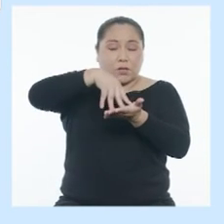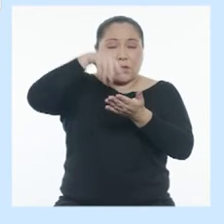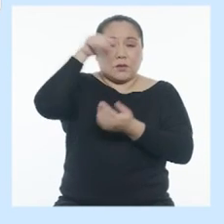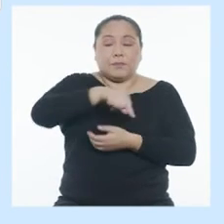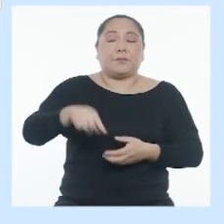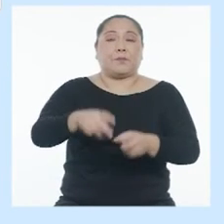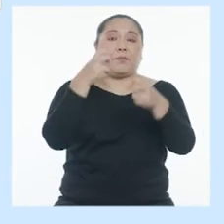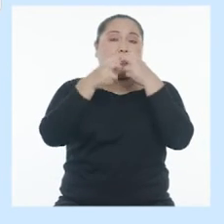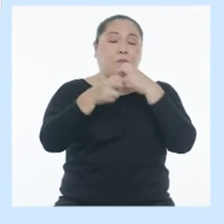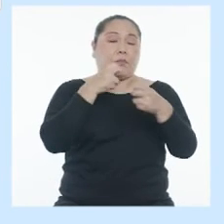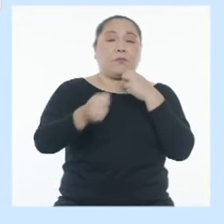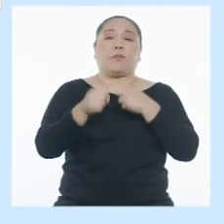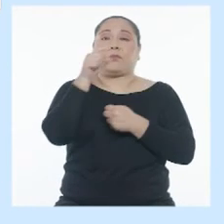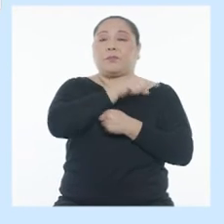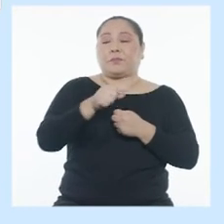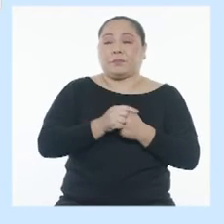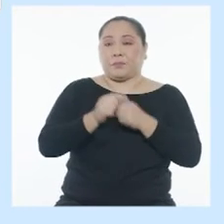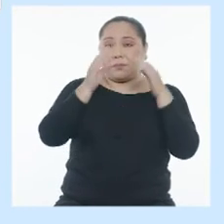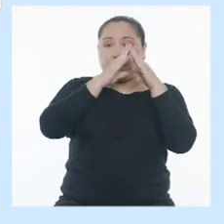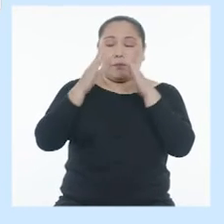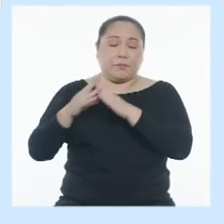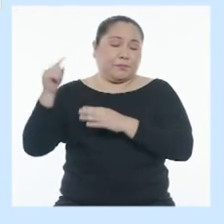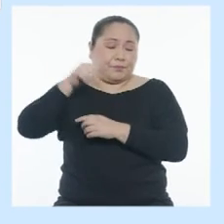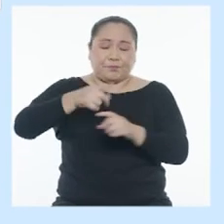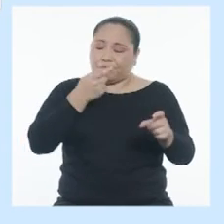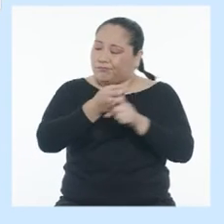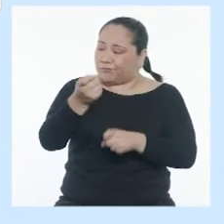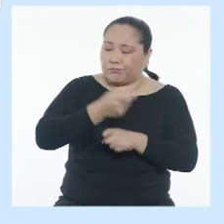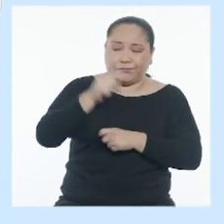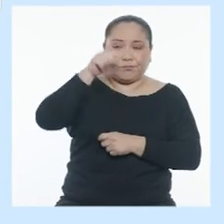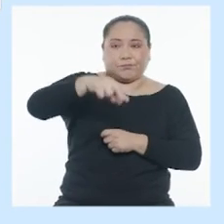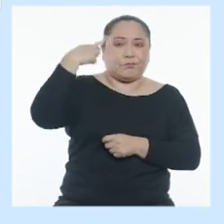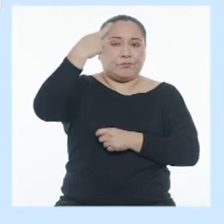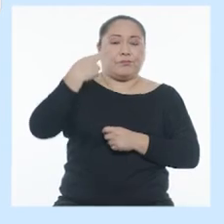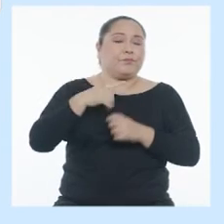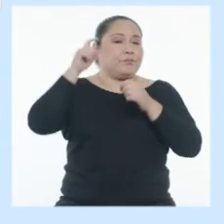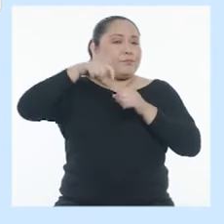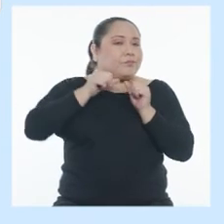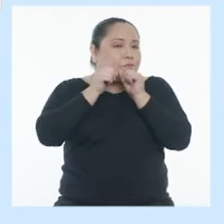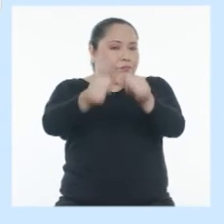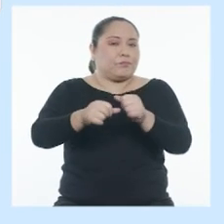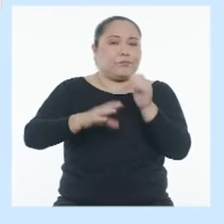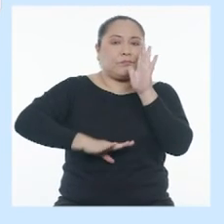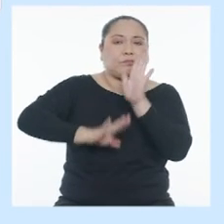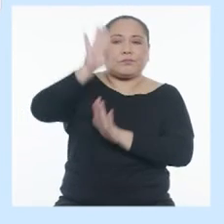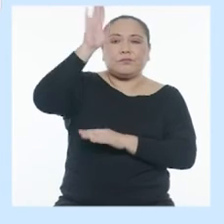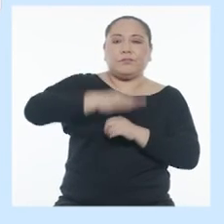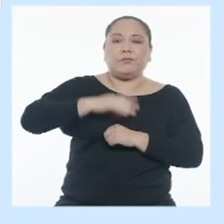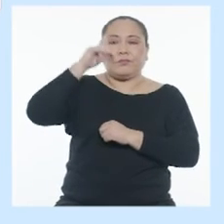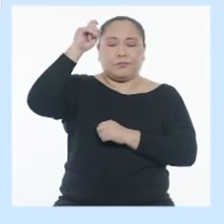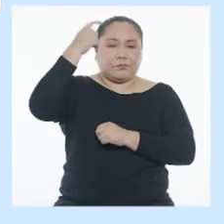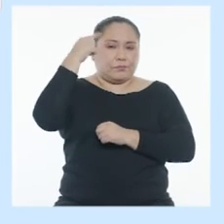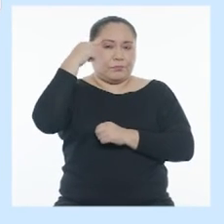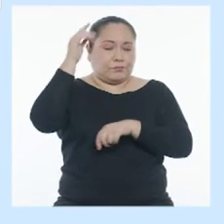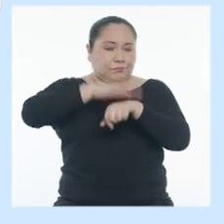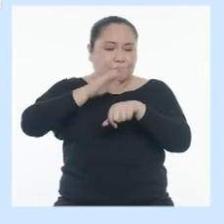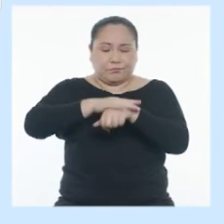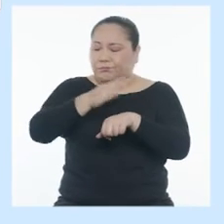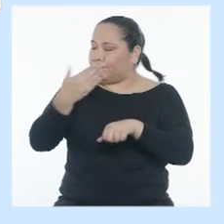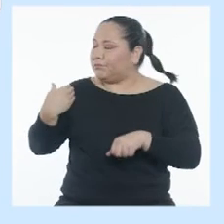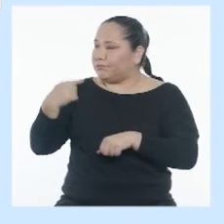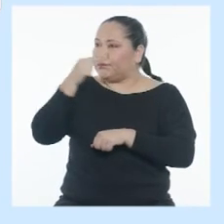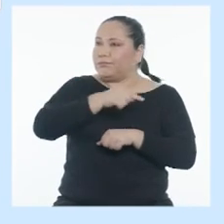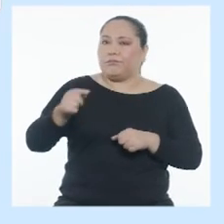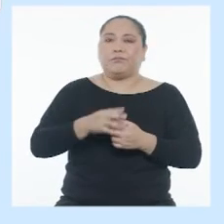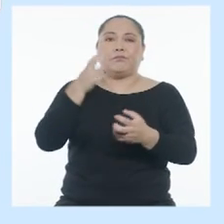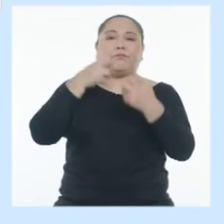expuestas ante los riesgos de inseguridad ciudadana, son las más afectadas. Por ello, debemos seguir avanzando en políticas que prevengan